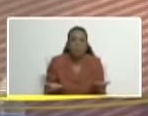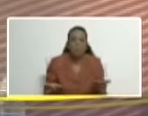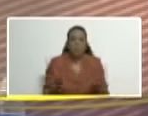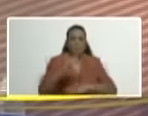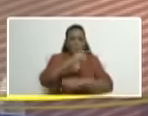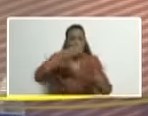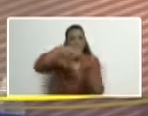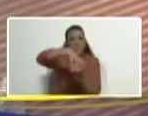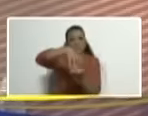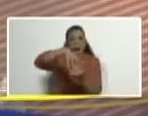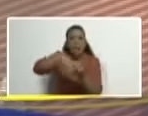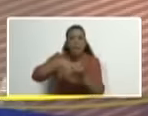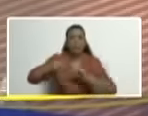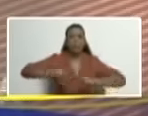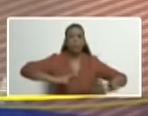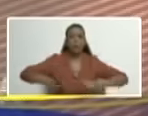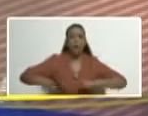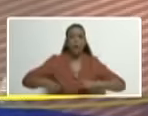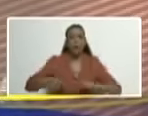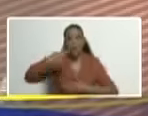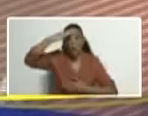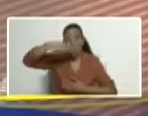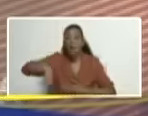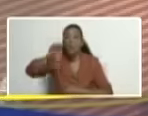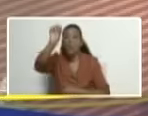¿Qué información le lleva el Comando Sur?